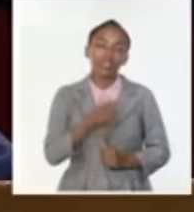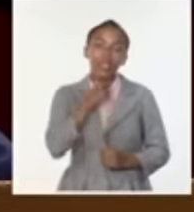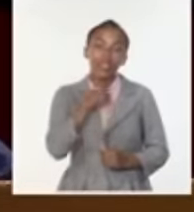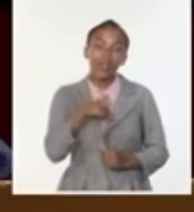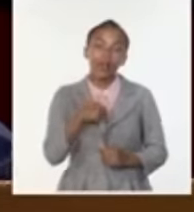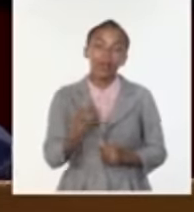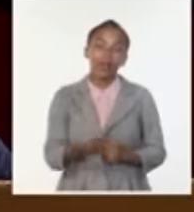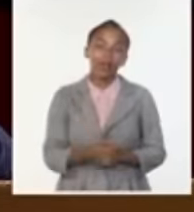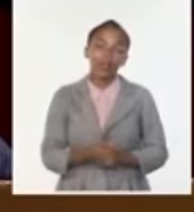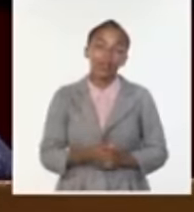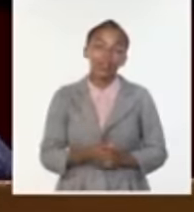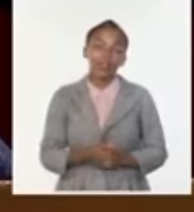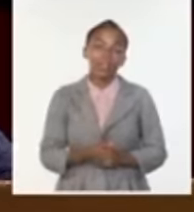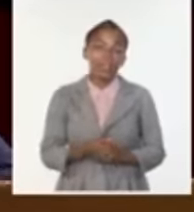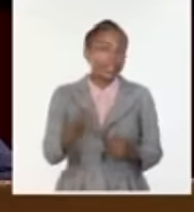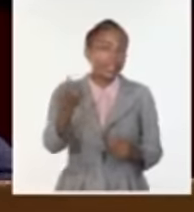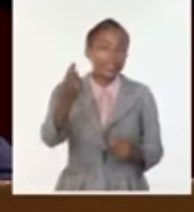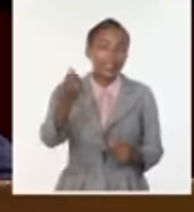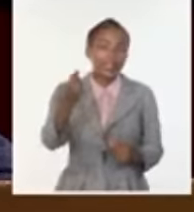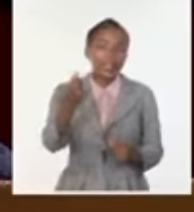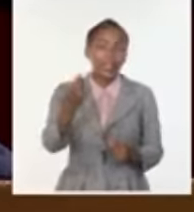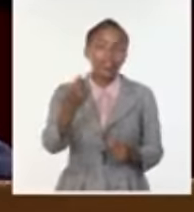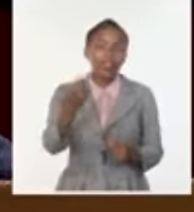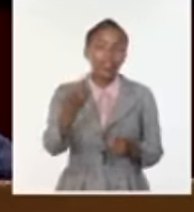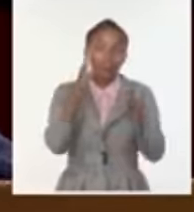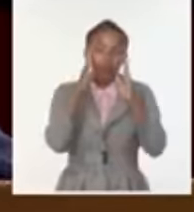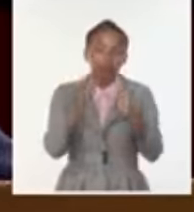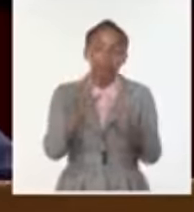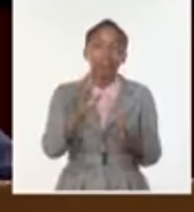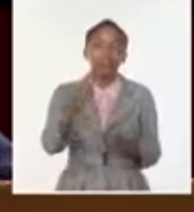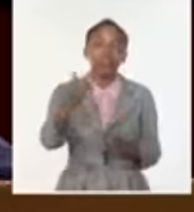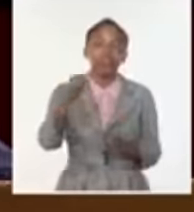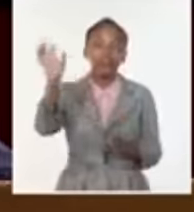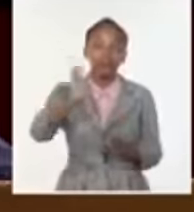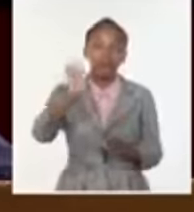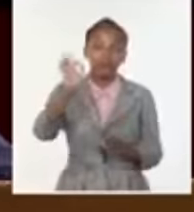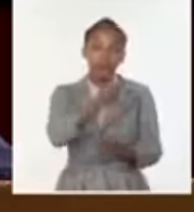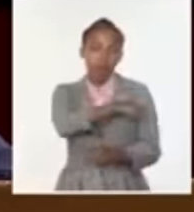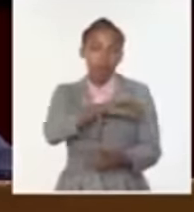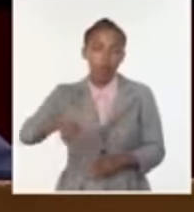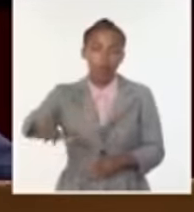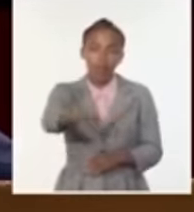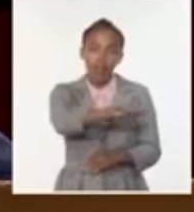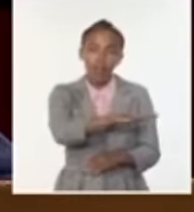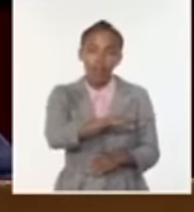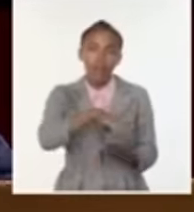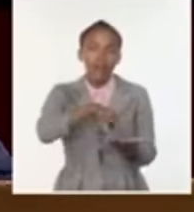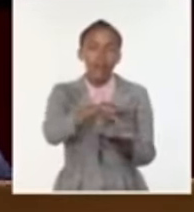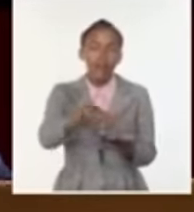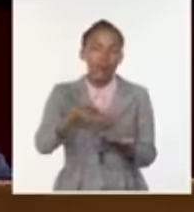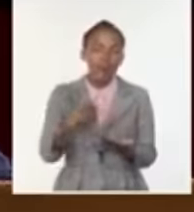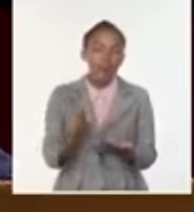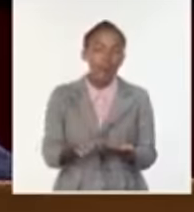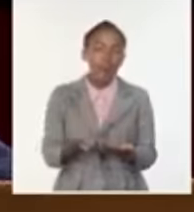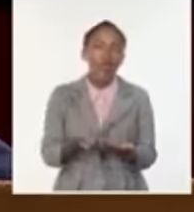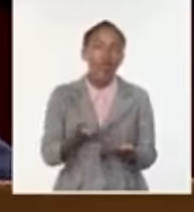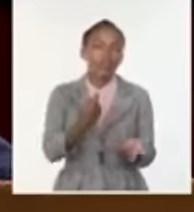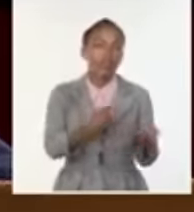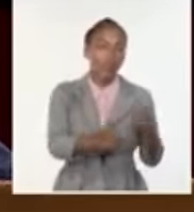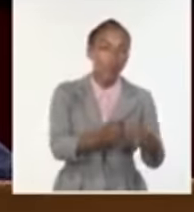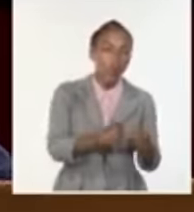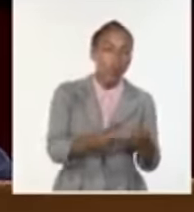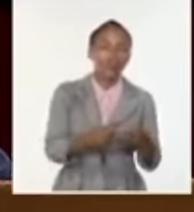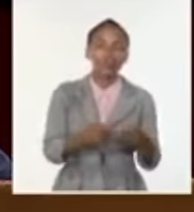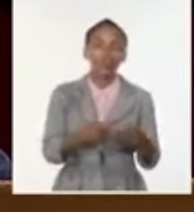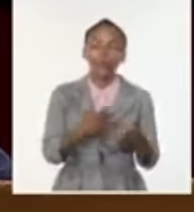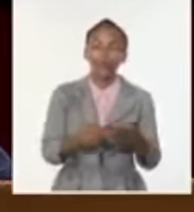Está concentrado en un 10% de la población. ¿Dónde están? En los negocios, en los que tienen forma de gestión estatal,